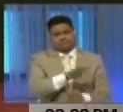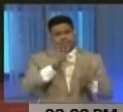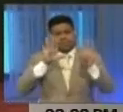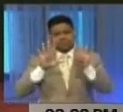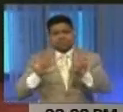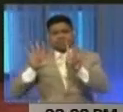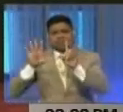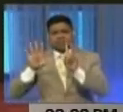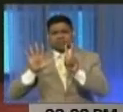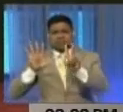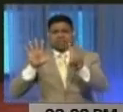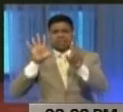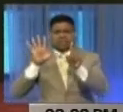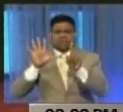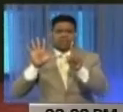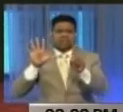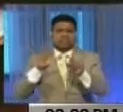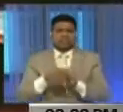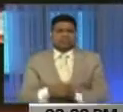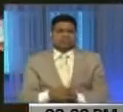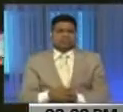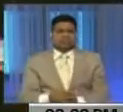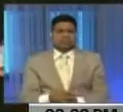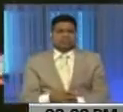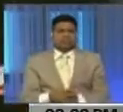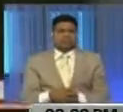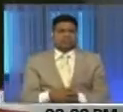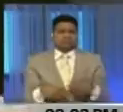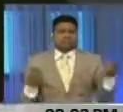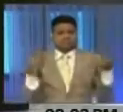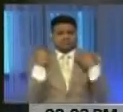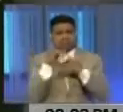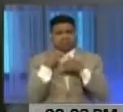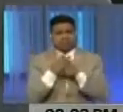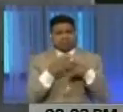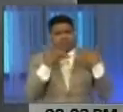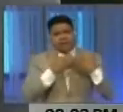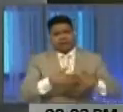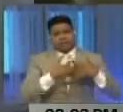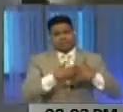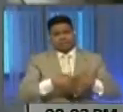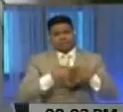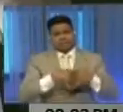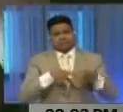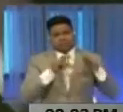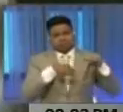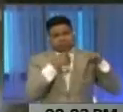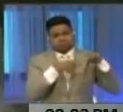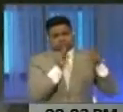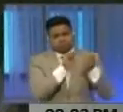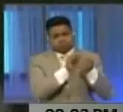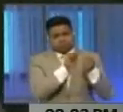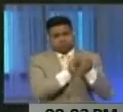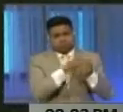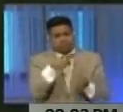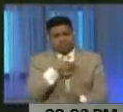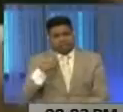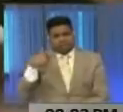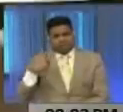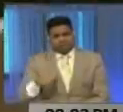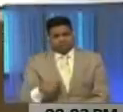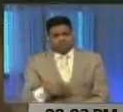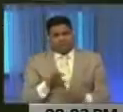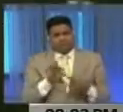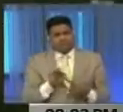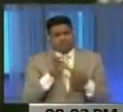1976. Shandong Gold International Mining Corporation Unlimited es una empresa minera de la República Popular de China,